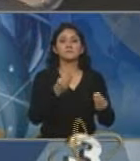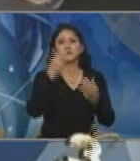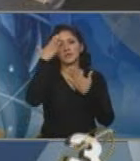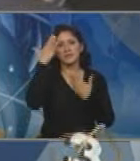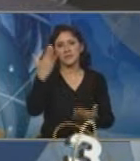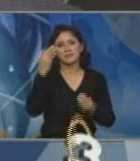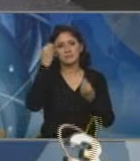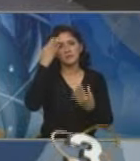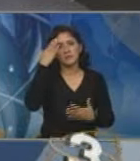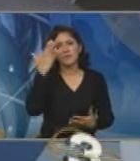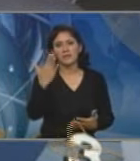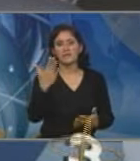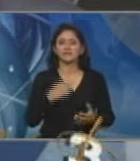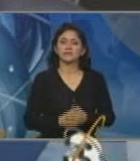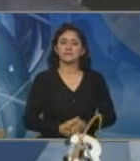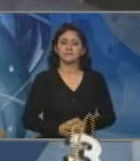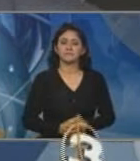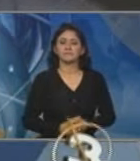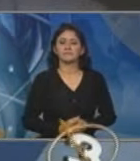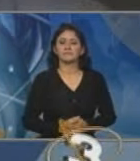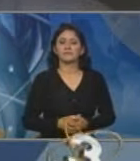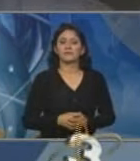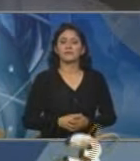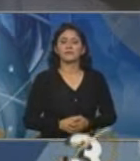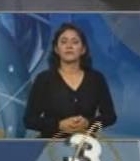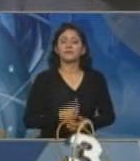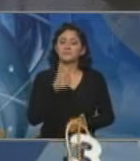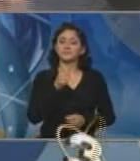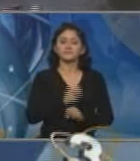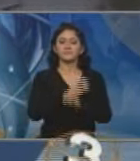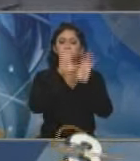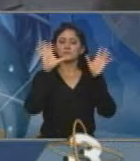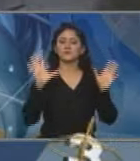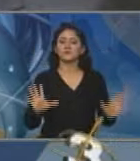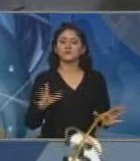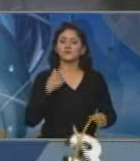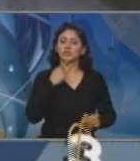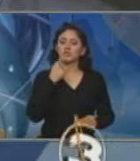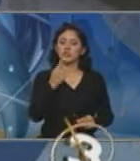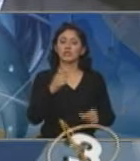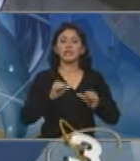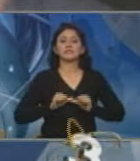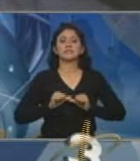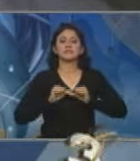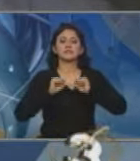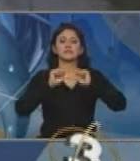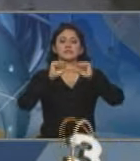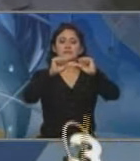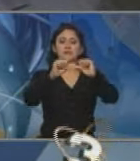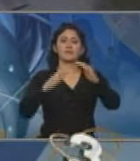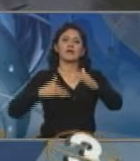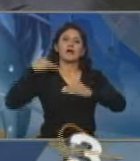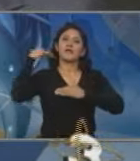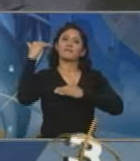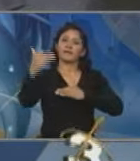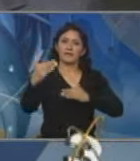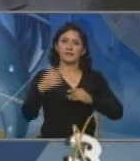conferencia de prensa. Buenos días, que siga adelante este esplendoroso